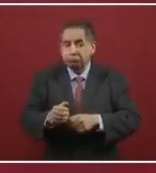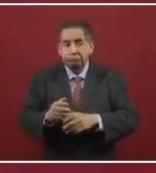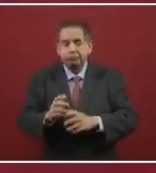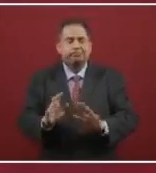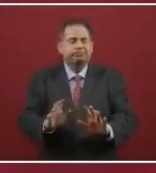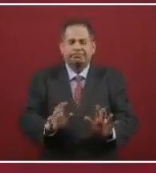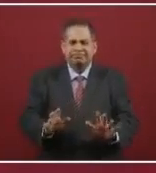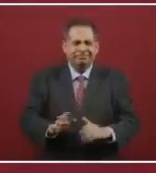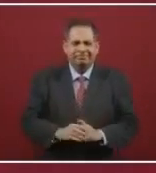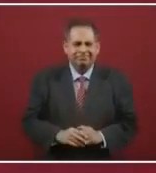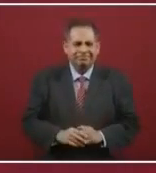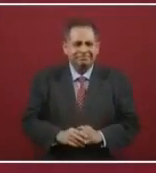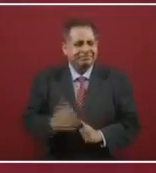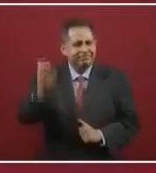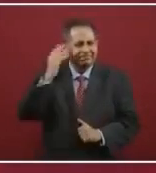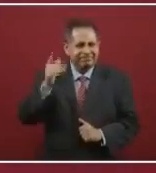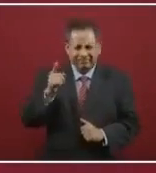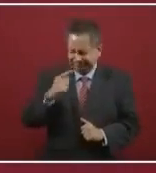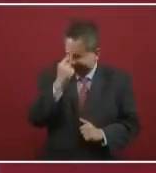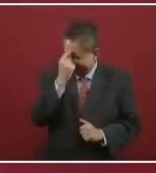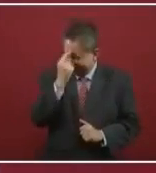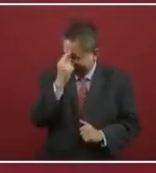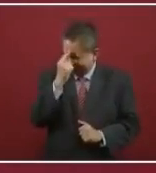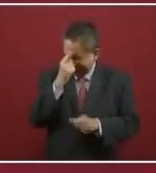Había una especie de enajenación,